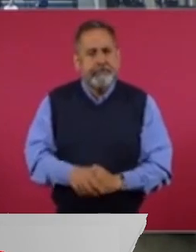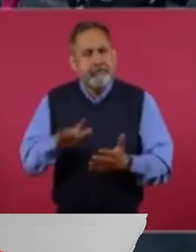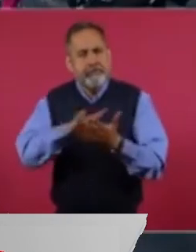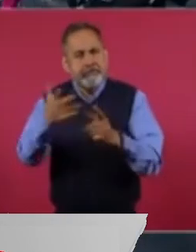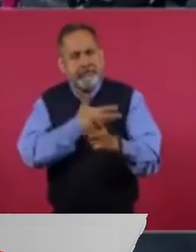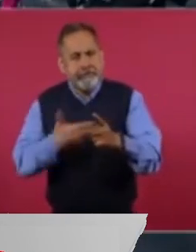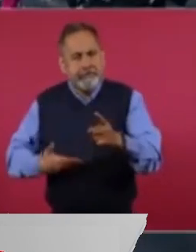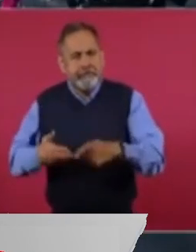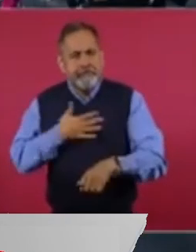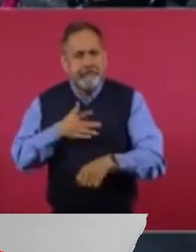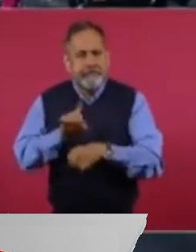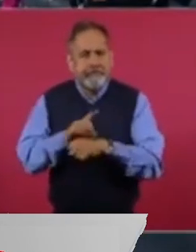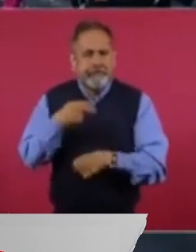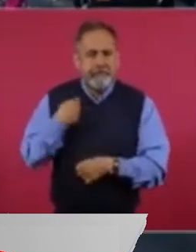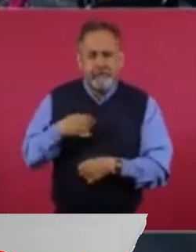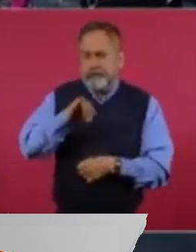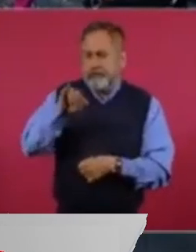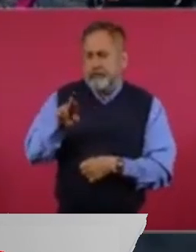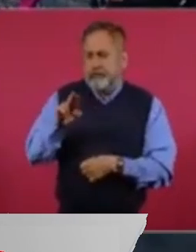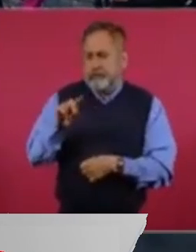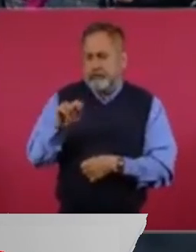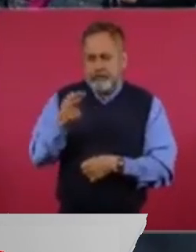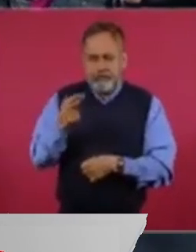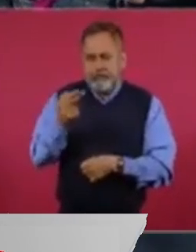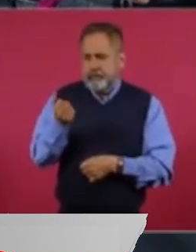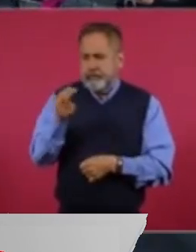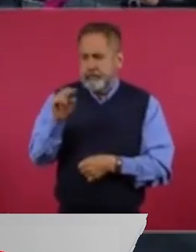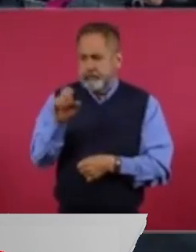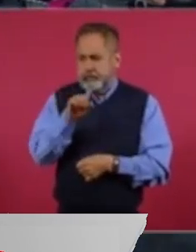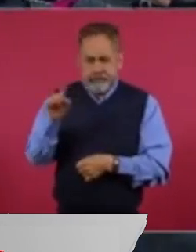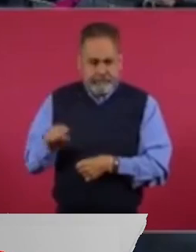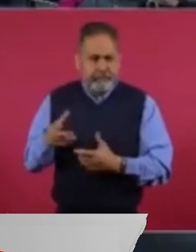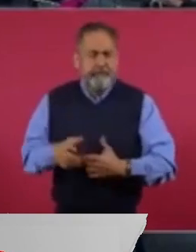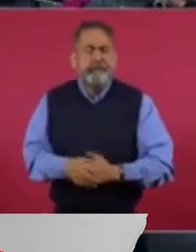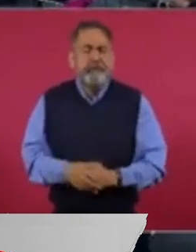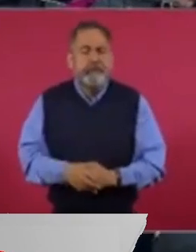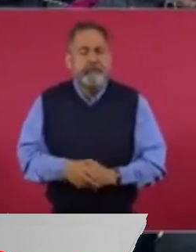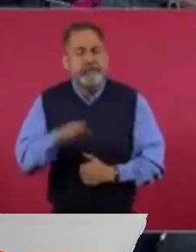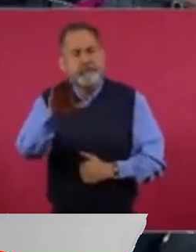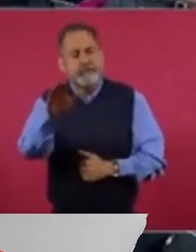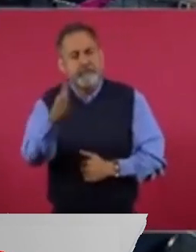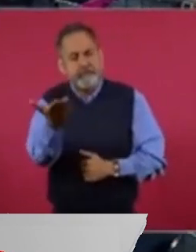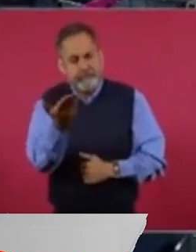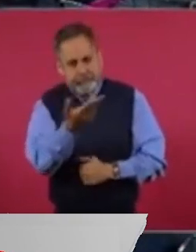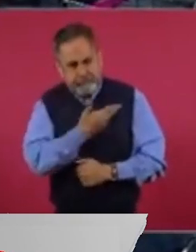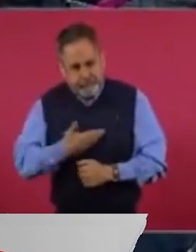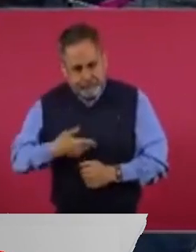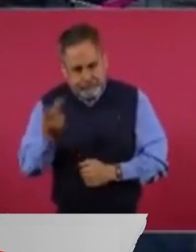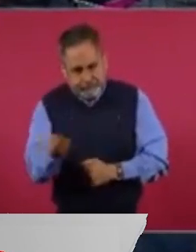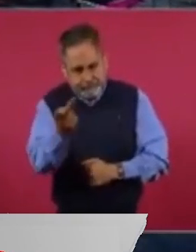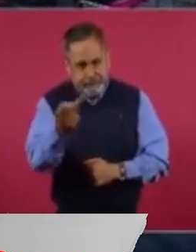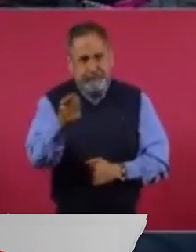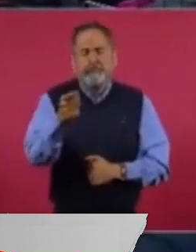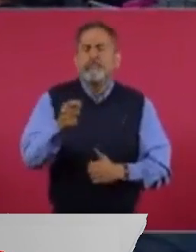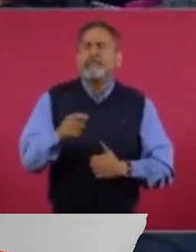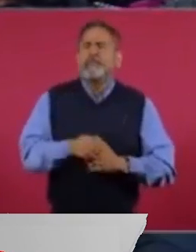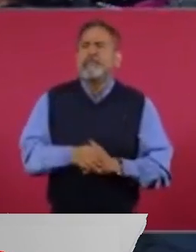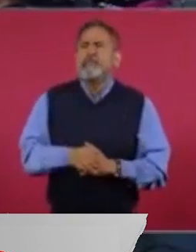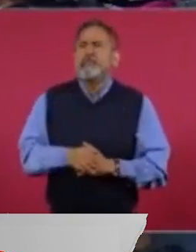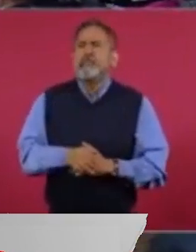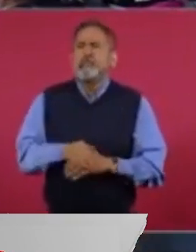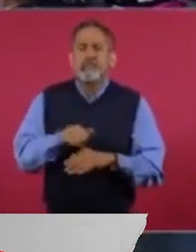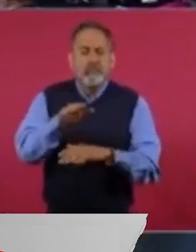Gracias, presidente. Buenos días. Judith Sánchez Reyes, de Perspectivas MX. Presidente, preguntarle sobre